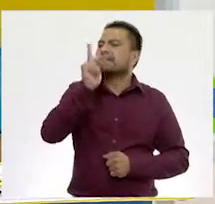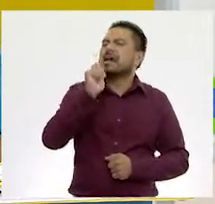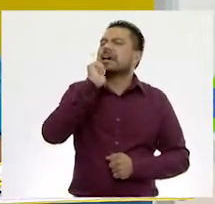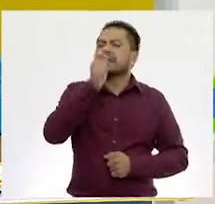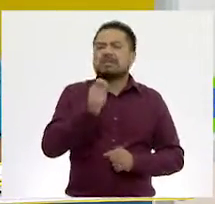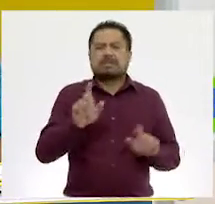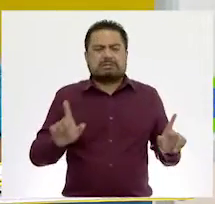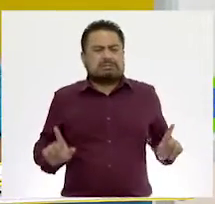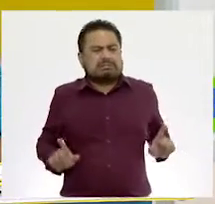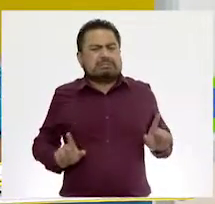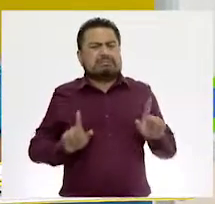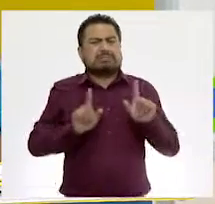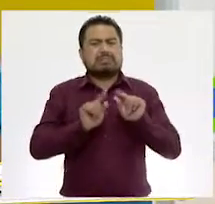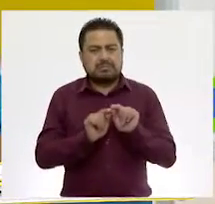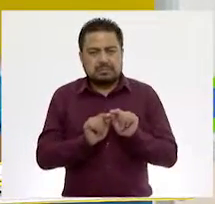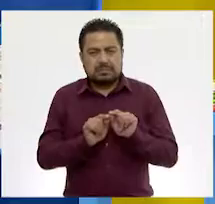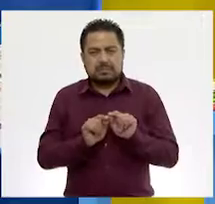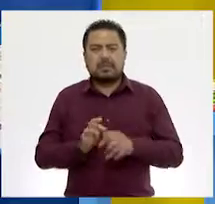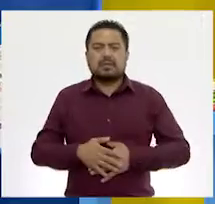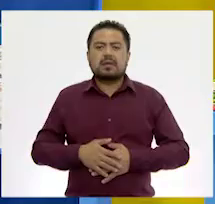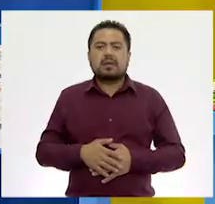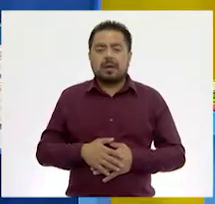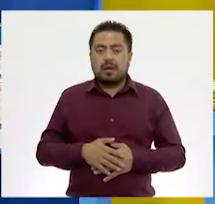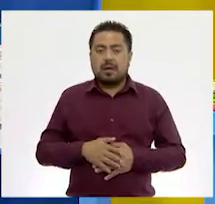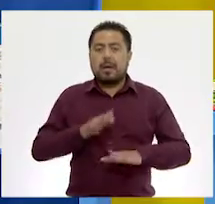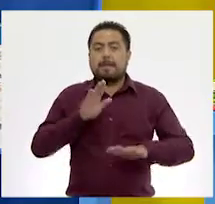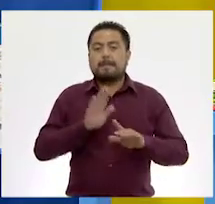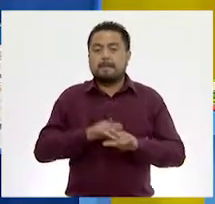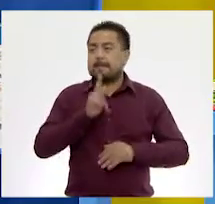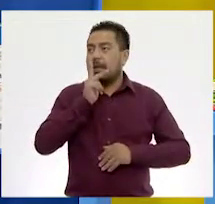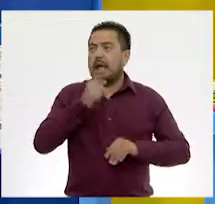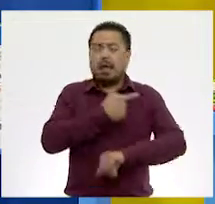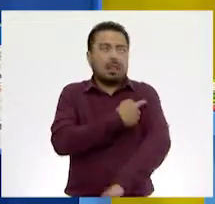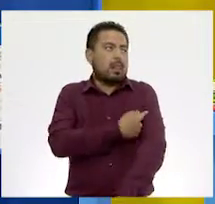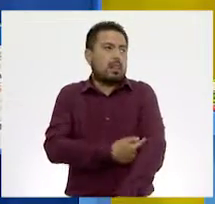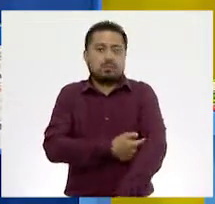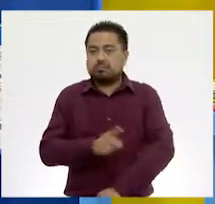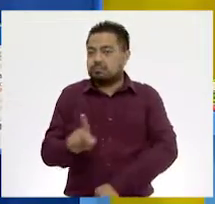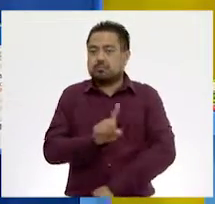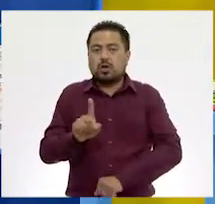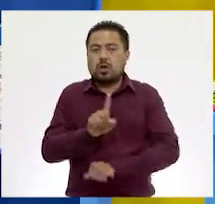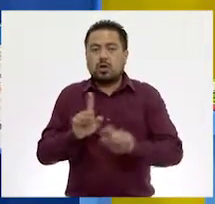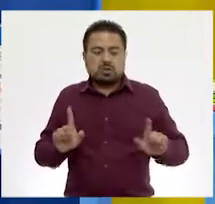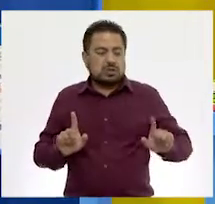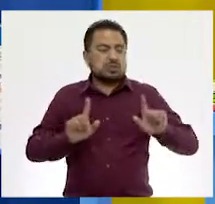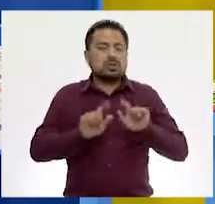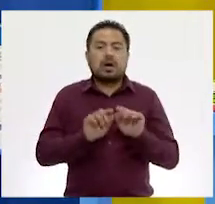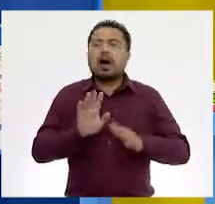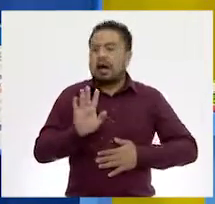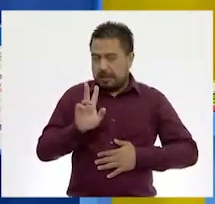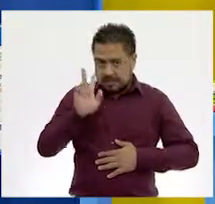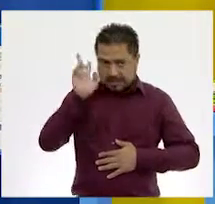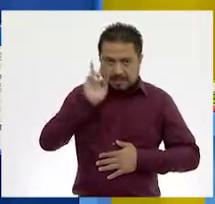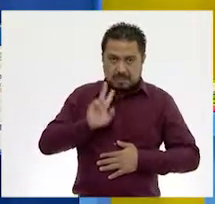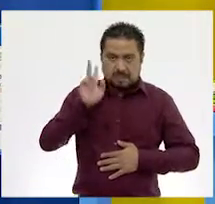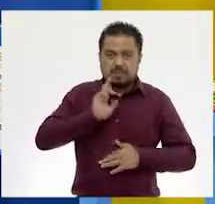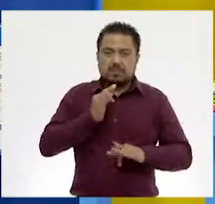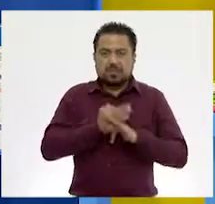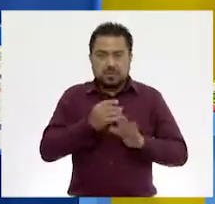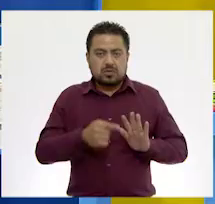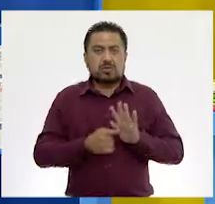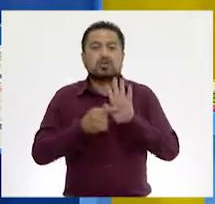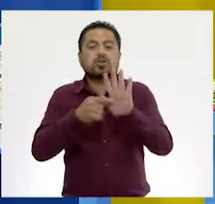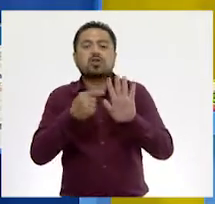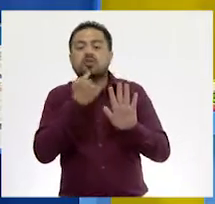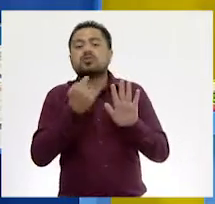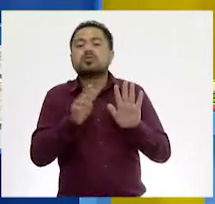son cortas. Son cortas. No son palabras largas, son cortas. Perfecto. A ver, voy mostrándolas a los niños.